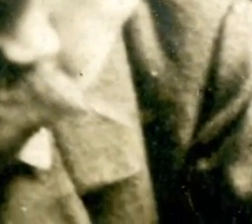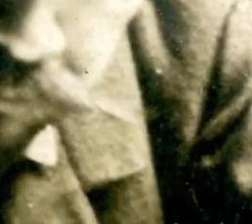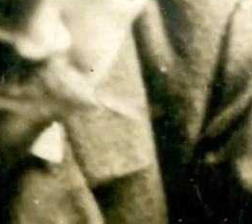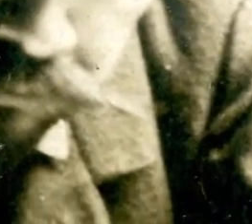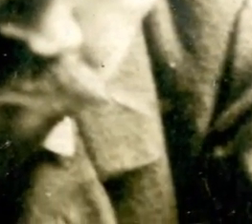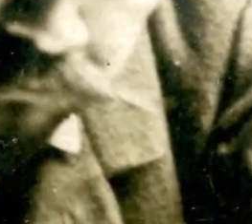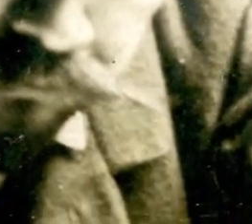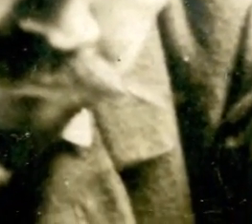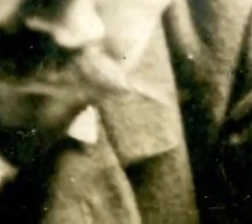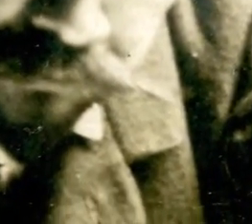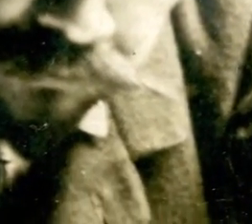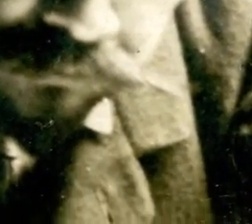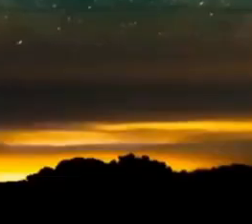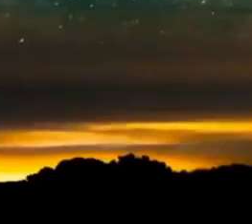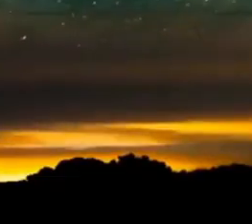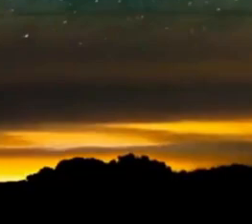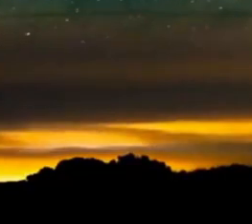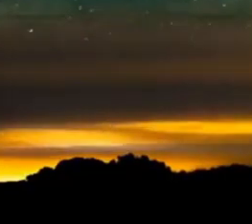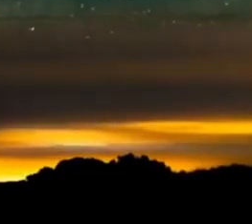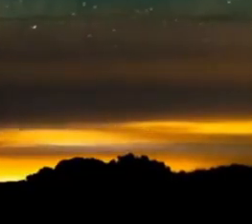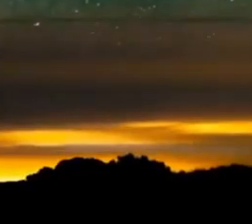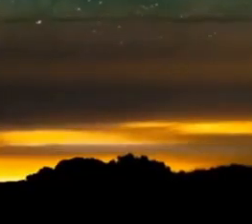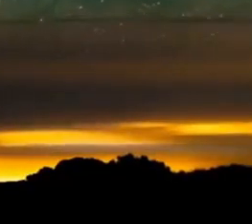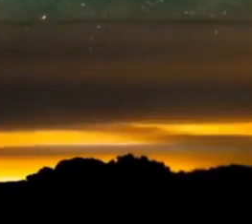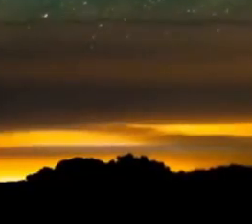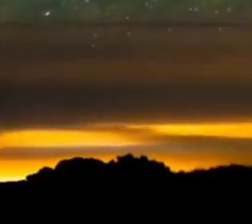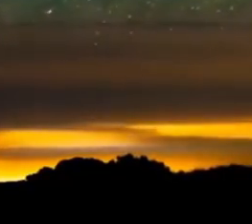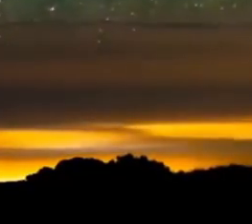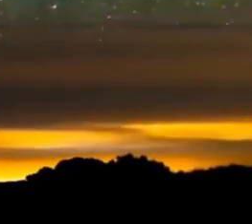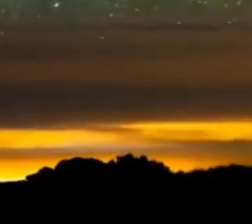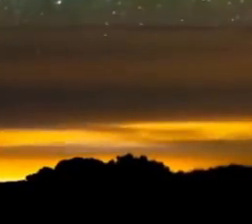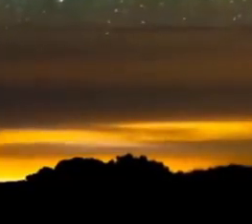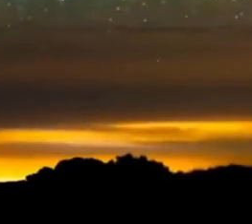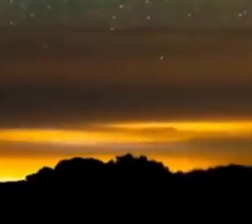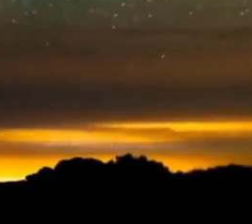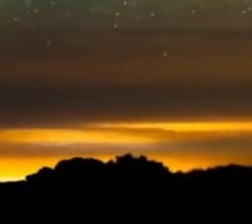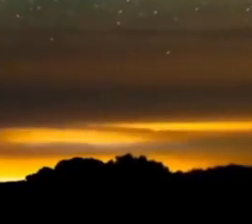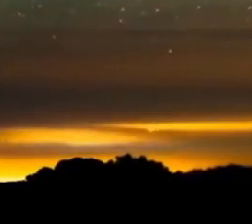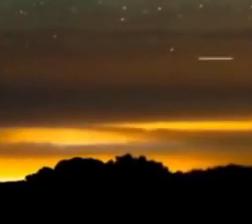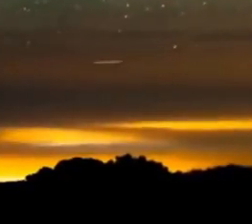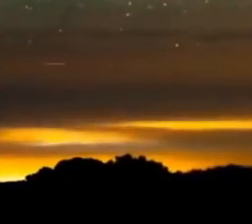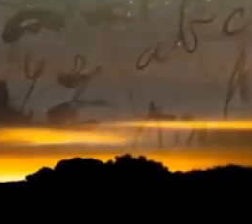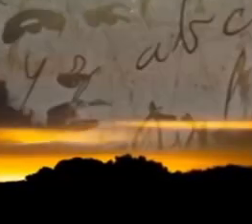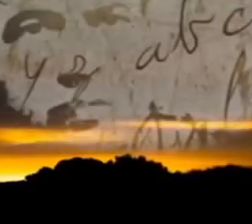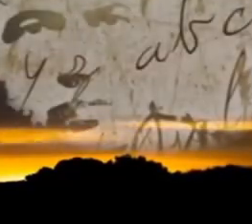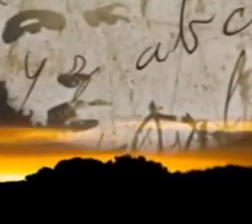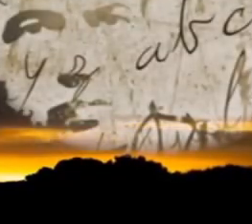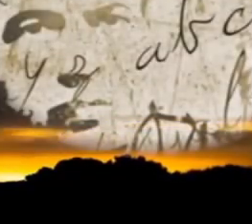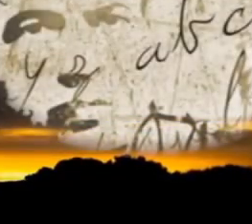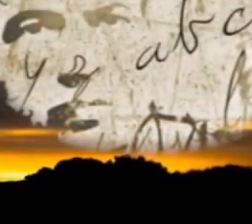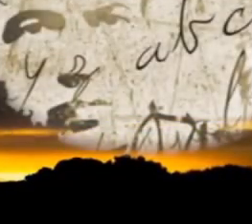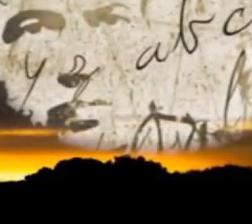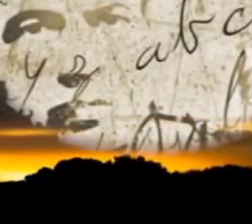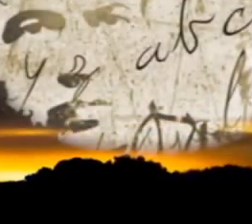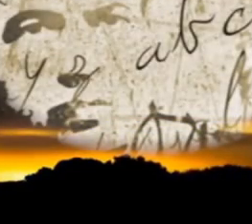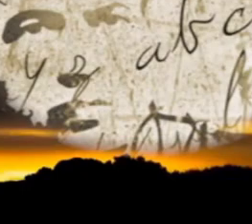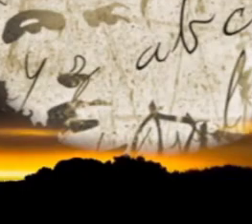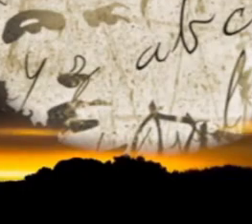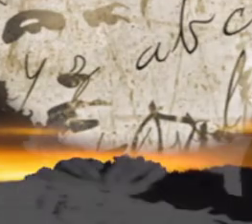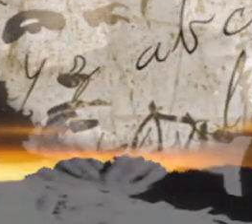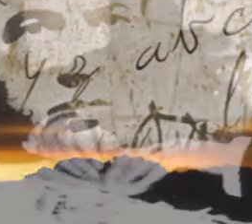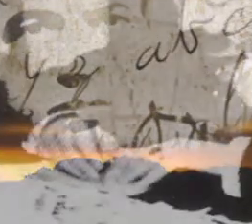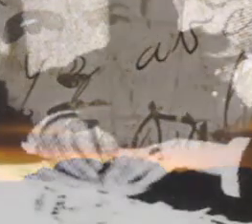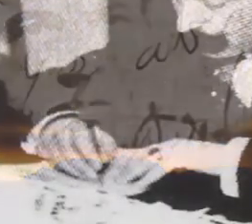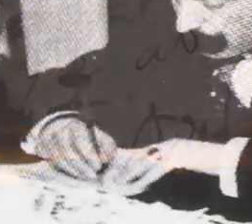cultura universal. Su cosmopolitismo se advierte en la mayoría de sus escritos. Leía